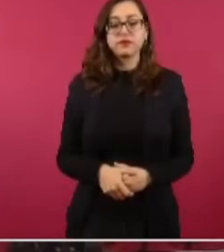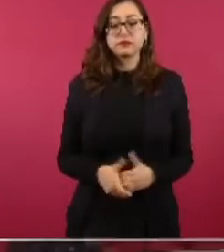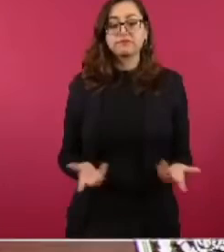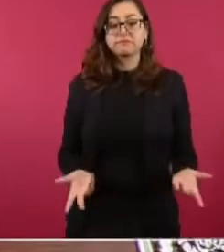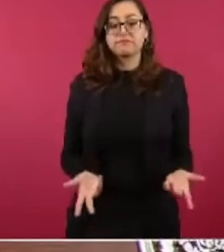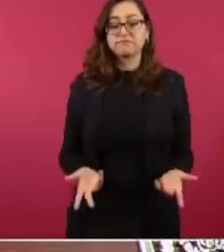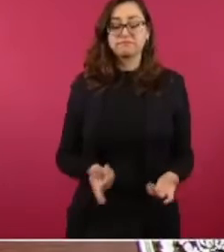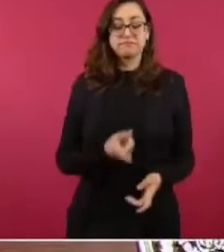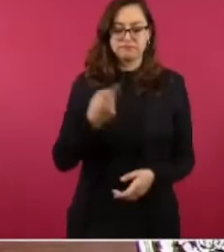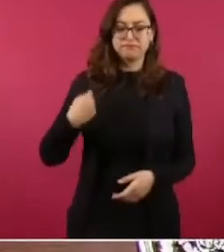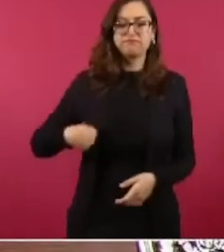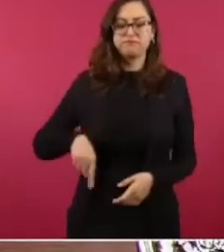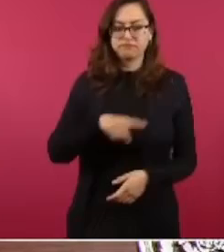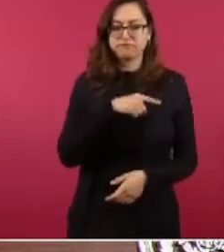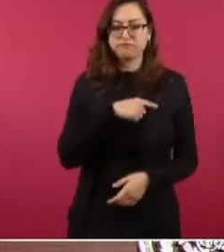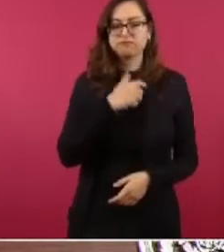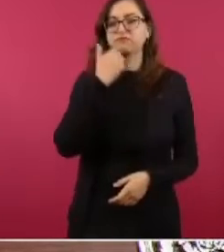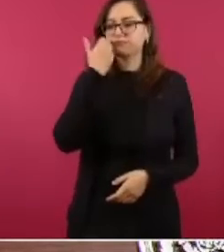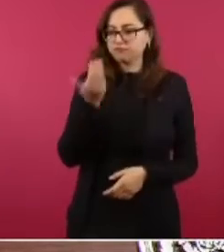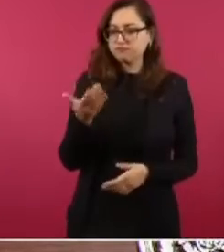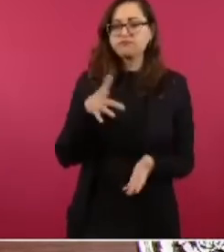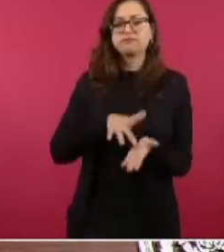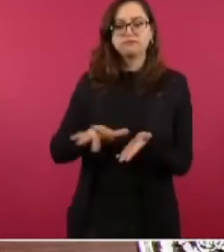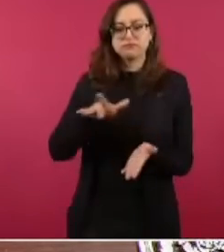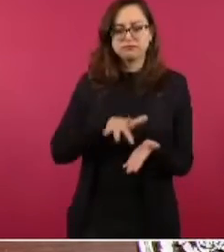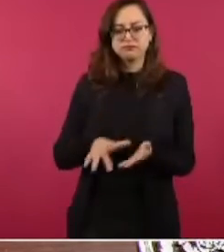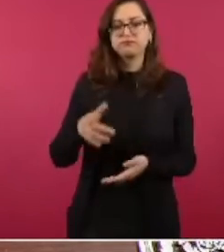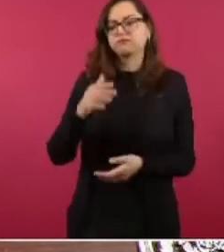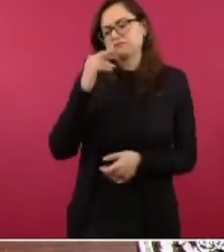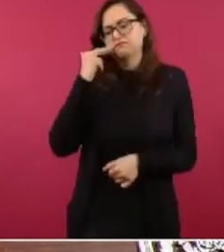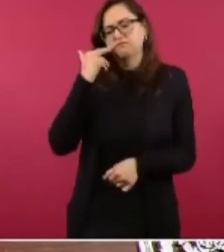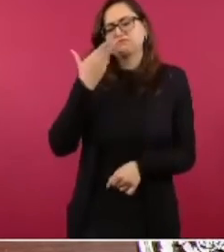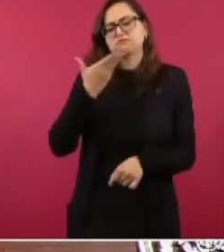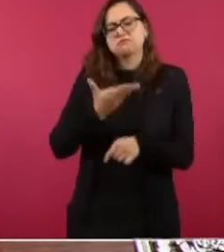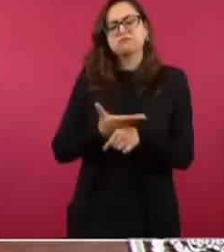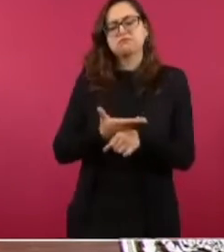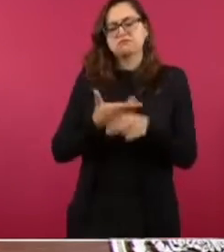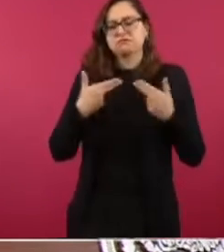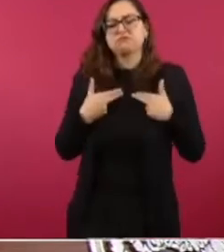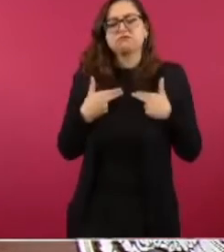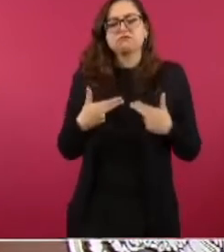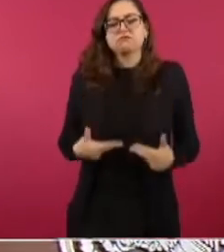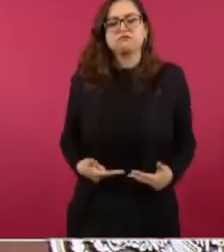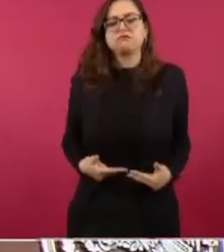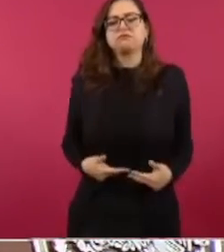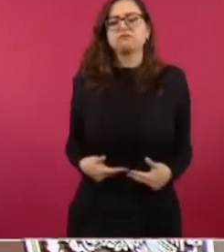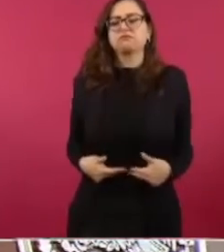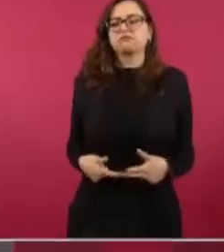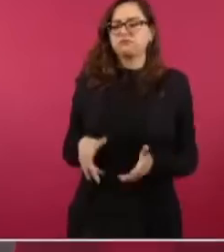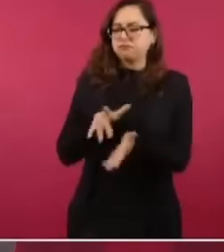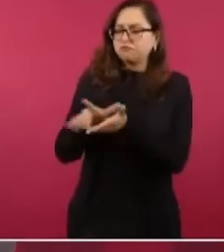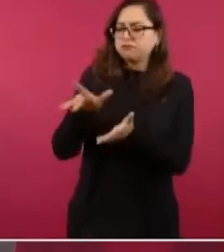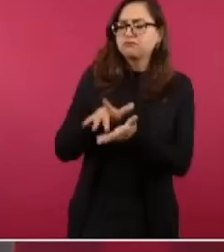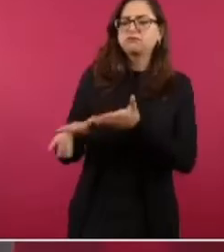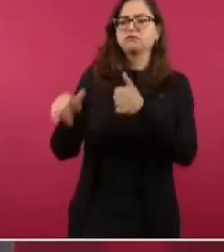de manera humanitaria, es nuestra responsabilidad. Y al mismo tiempo